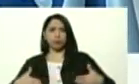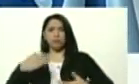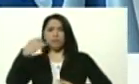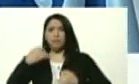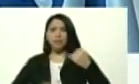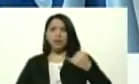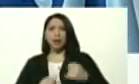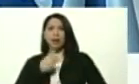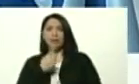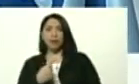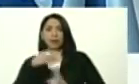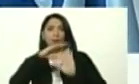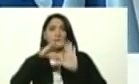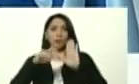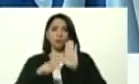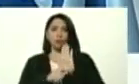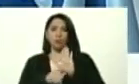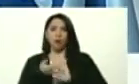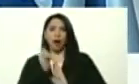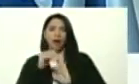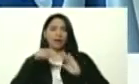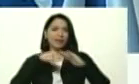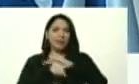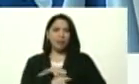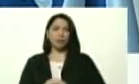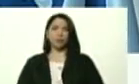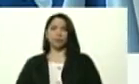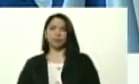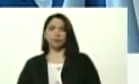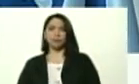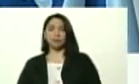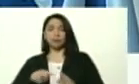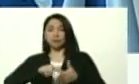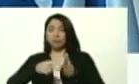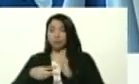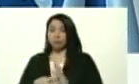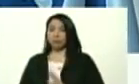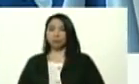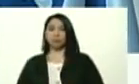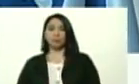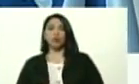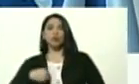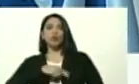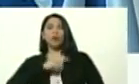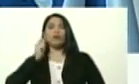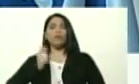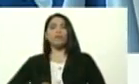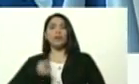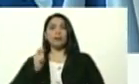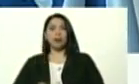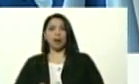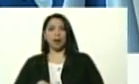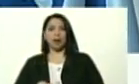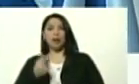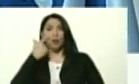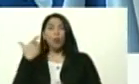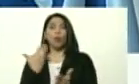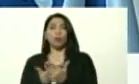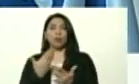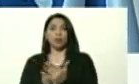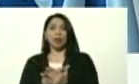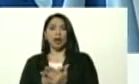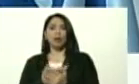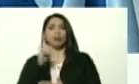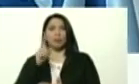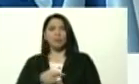ella establece. En tal sentido, nuestros fiscales constataron igualmente